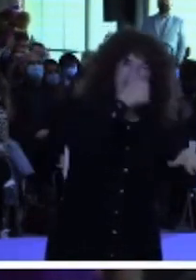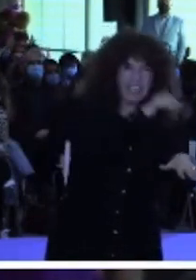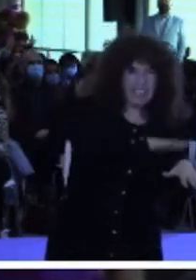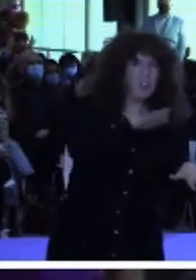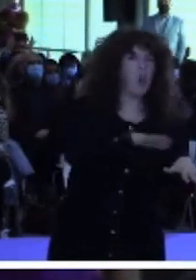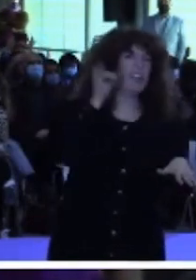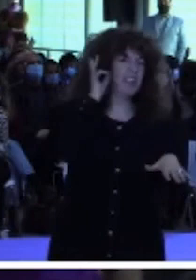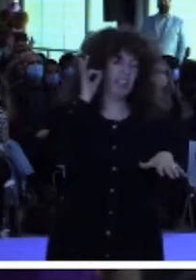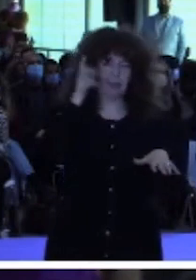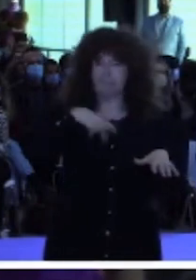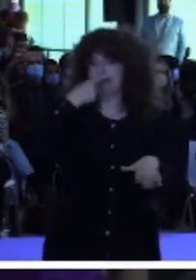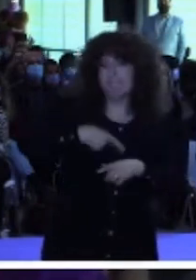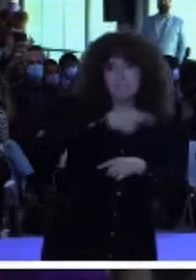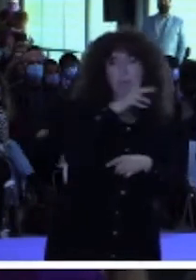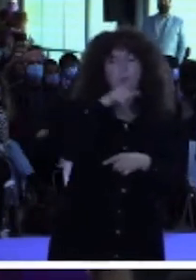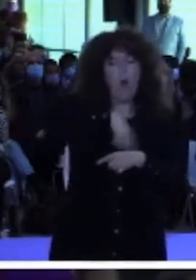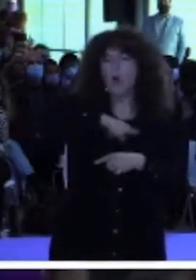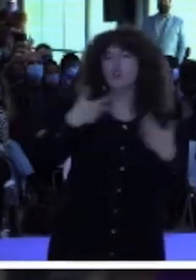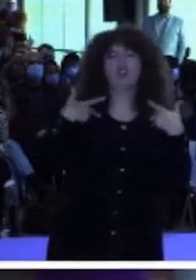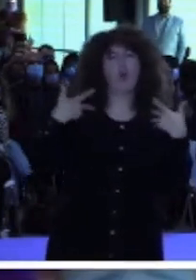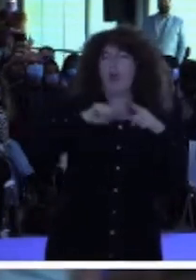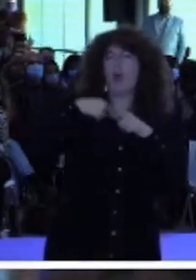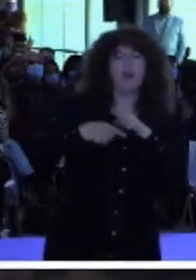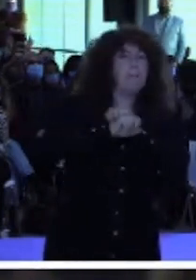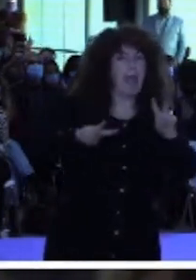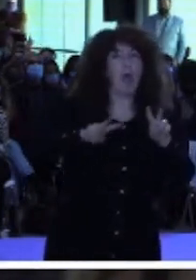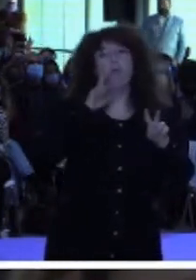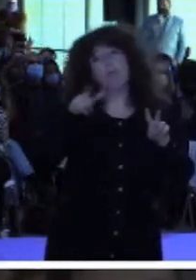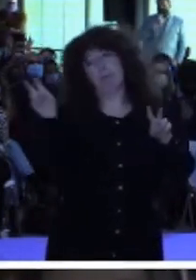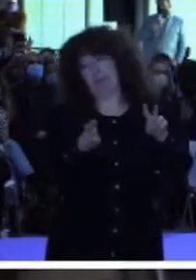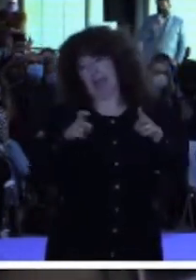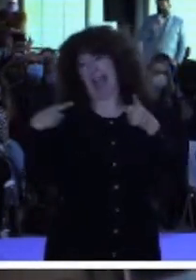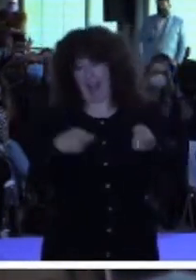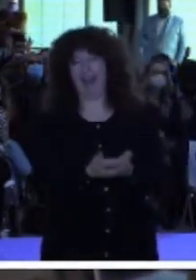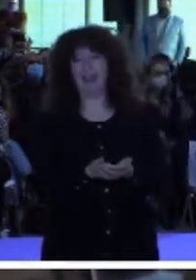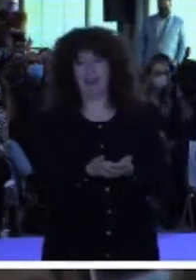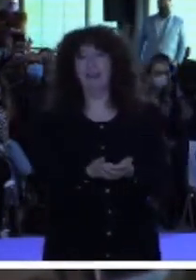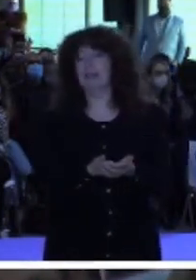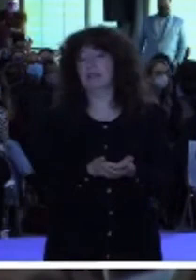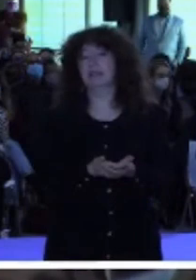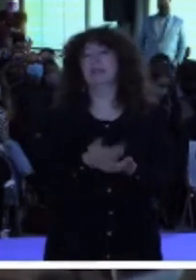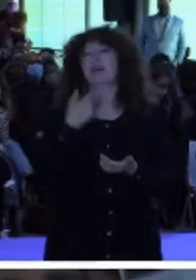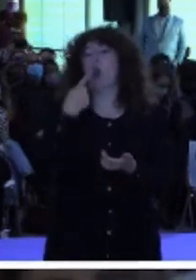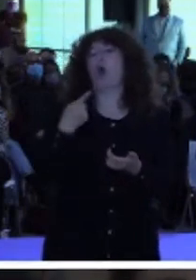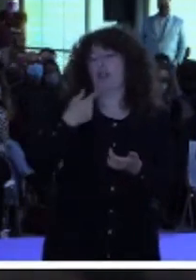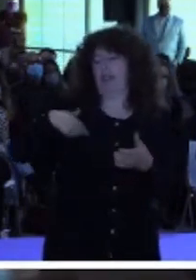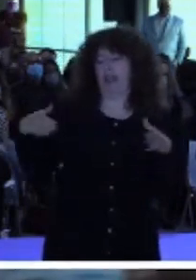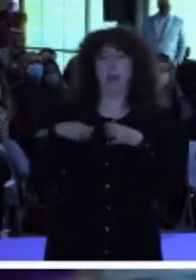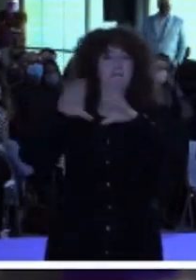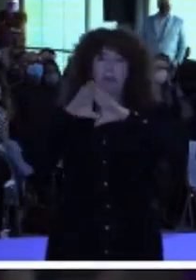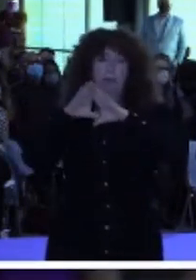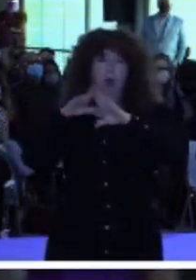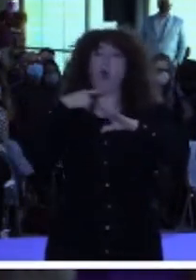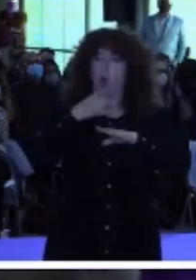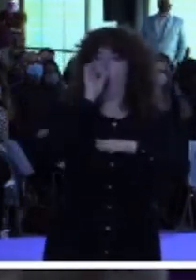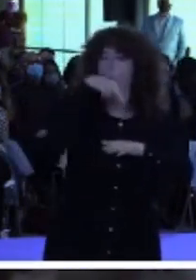niños, que son quienes sufren las peores consecuencias de todo conflicto bélico. No lo decimos solo las feministas, lo dice Naciones Unidas,